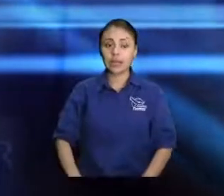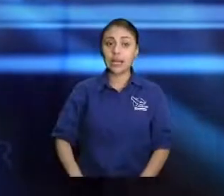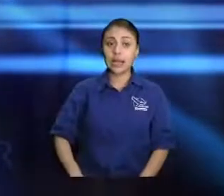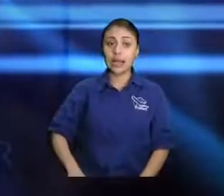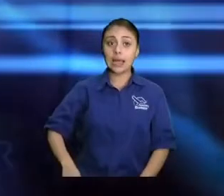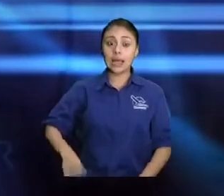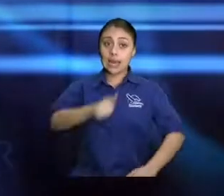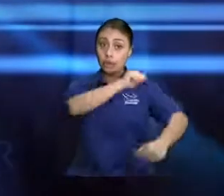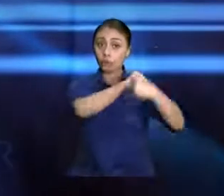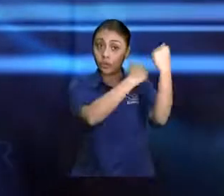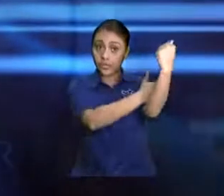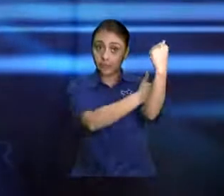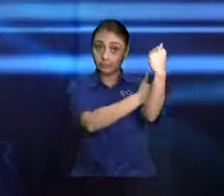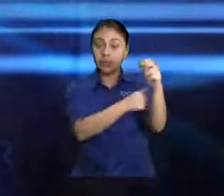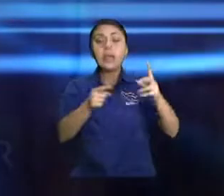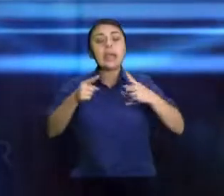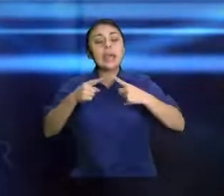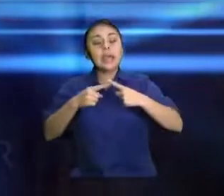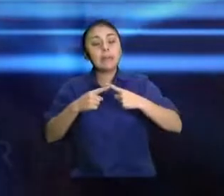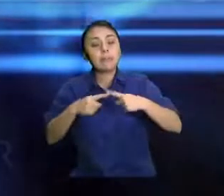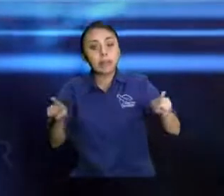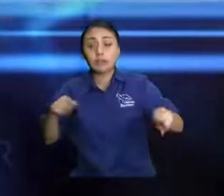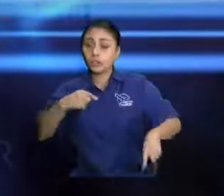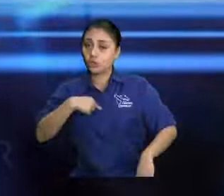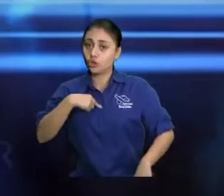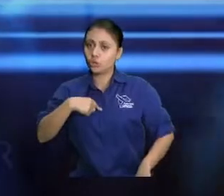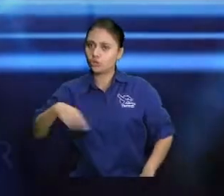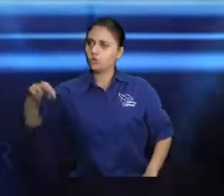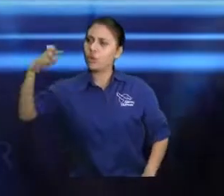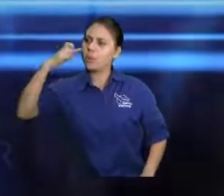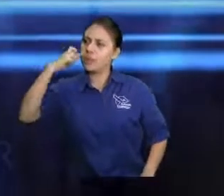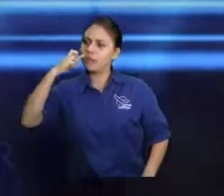yo soy padre, ¿dónde está mi honor?